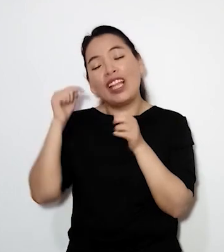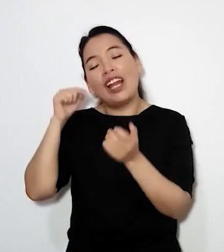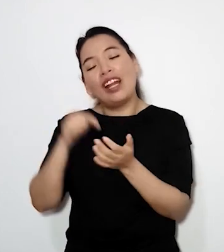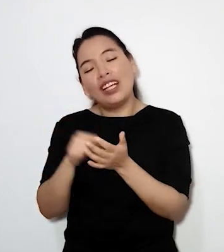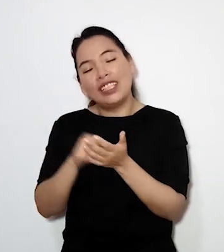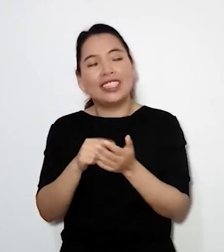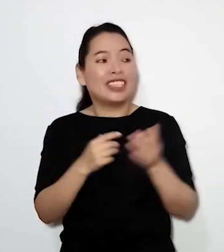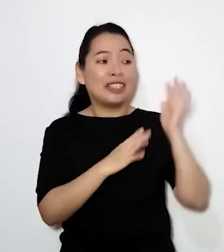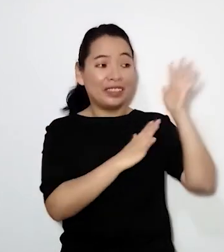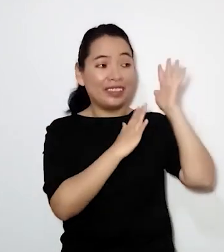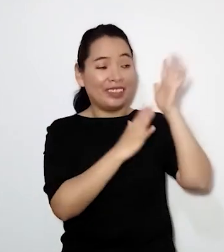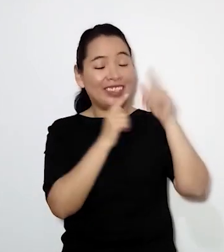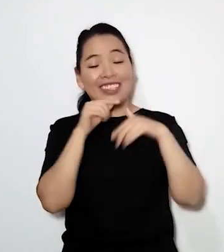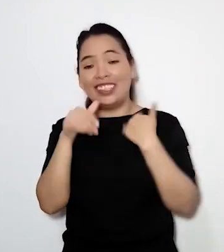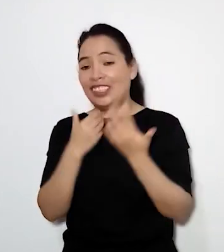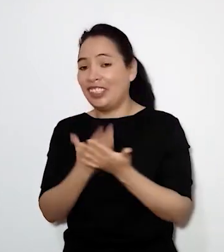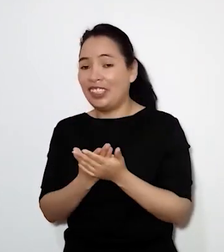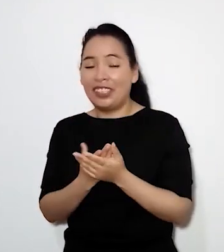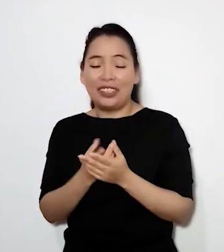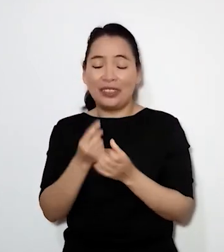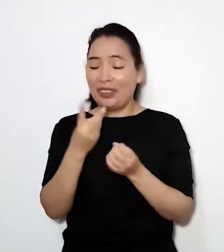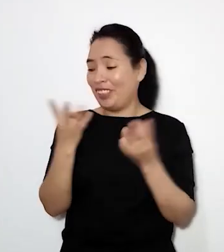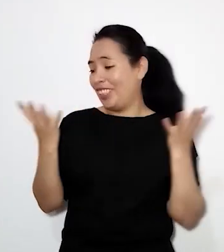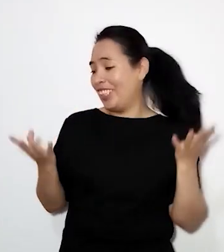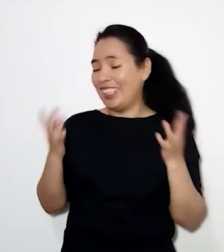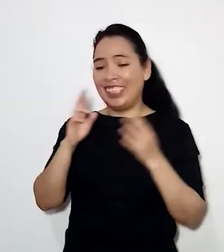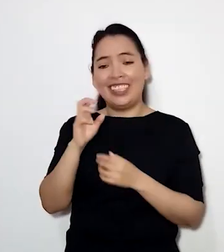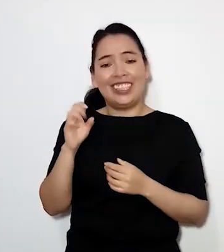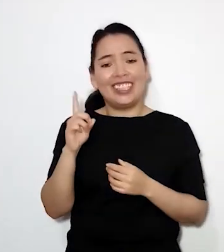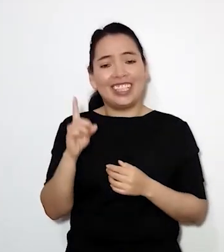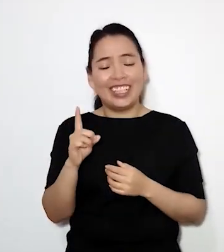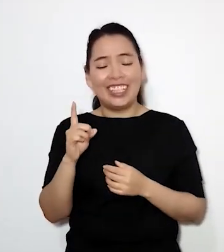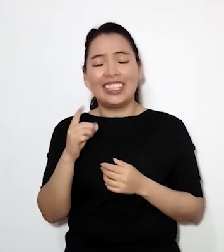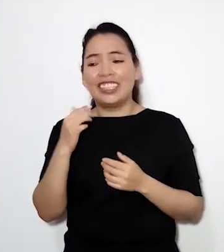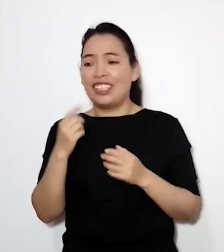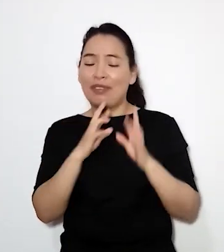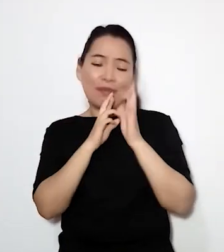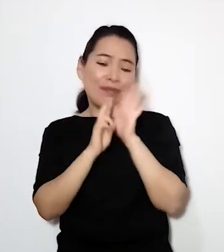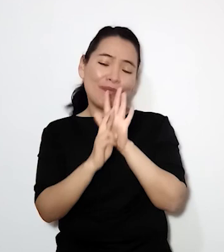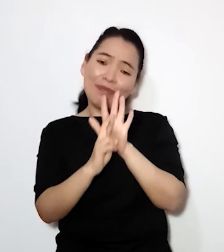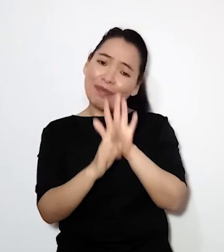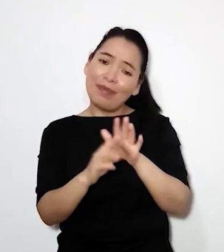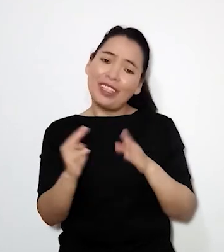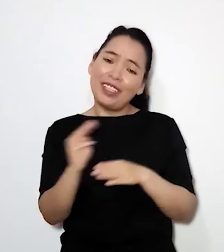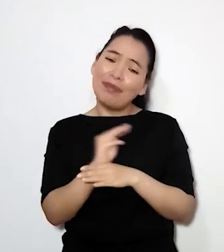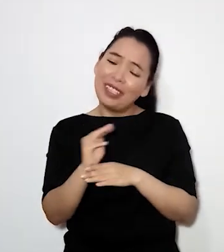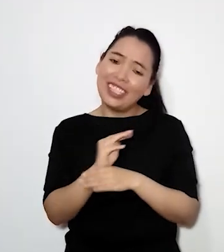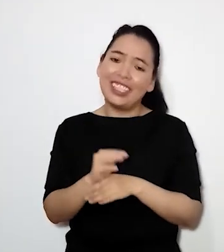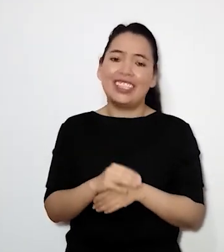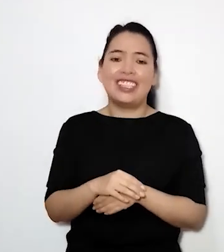de tantas redes, de representantes también de ministerios, de la relatora, de